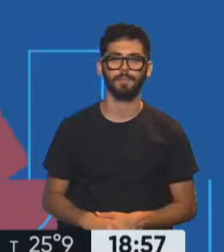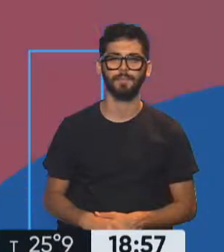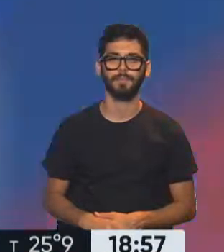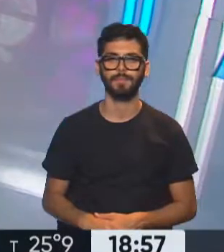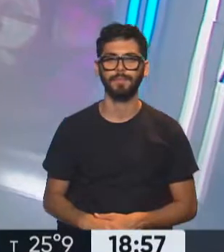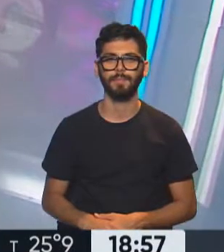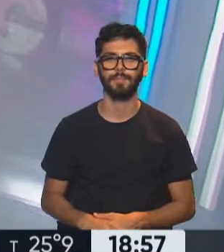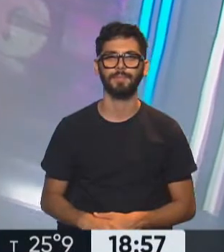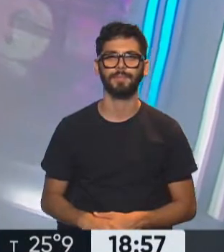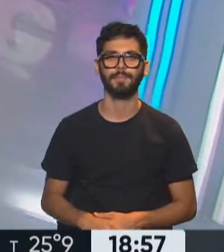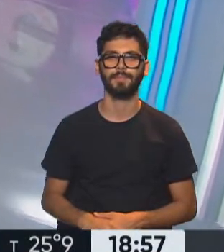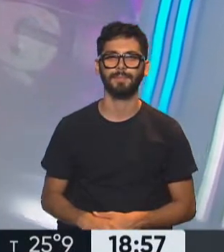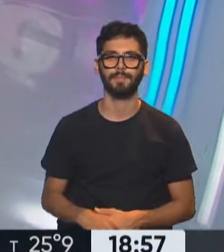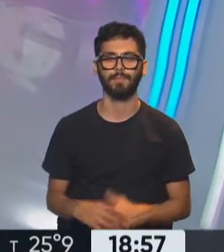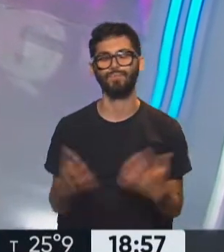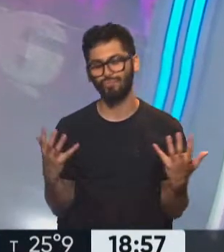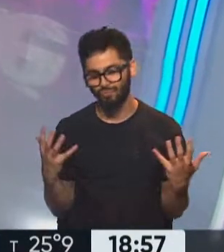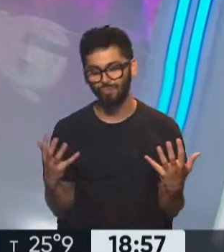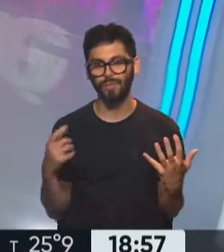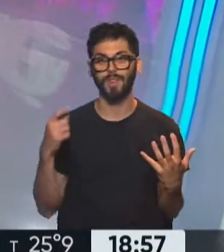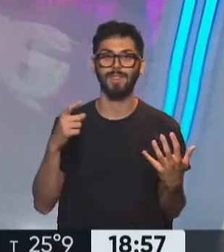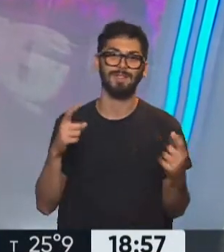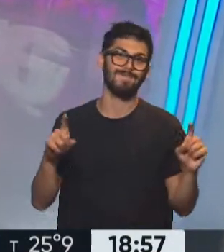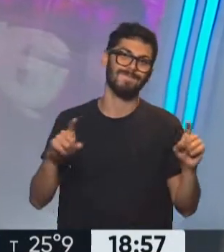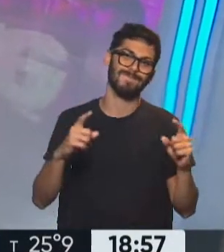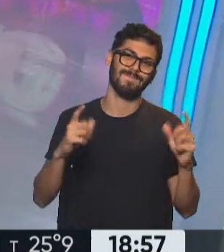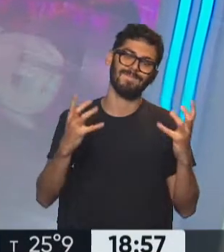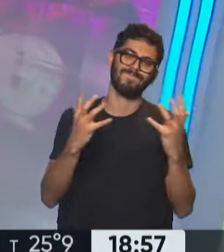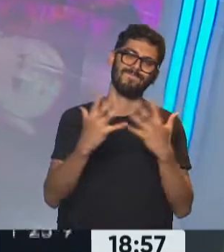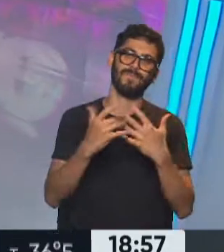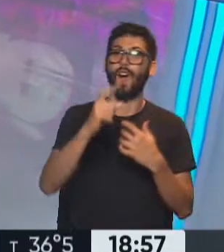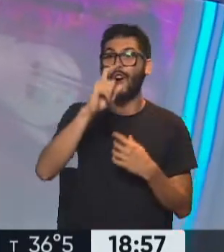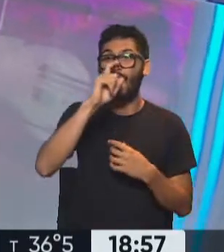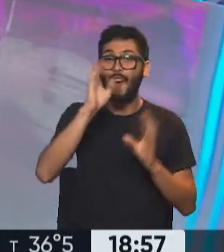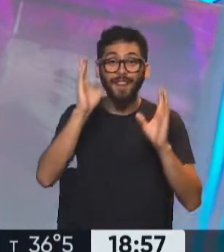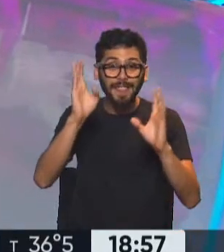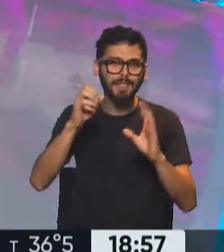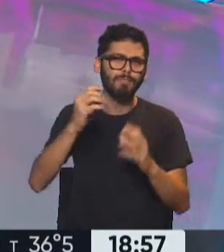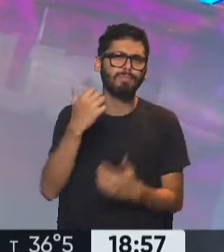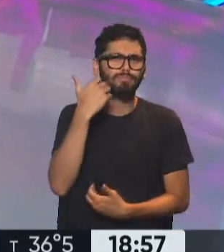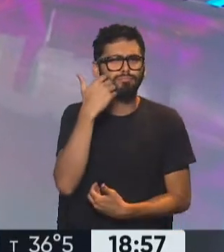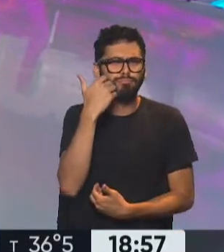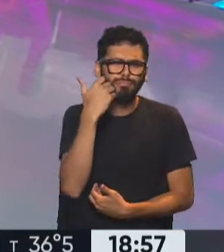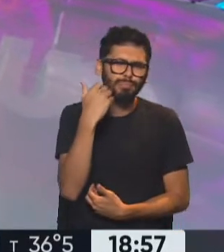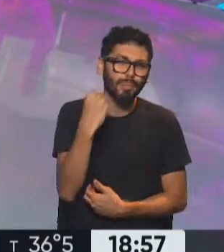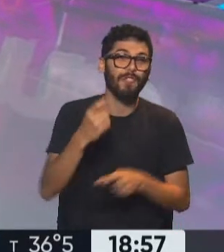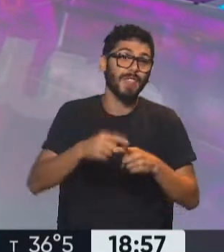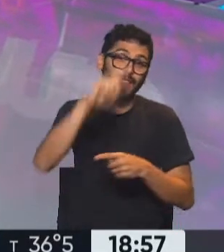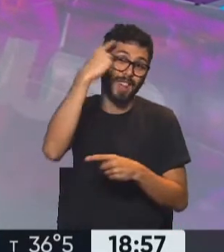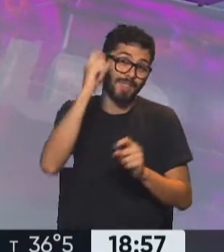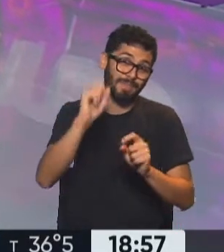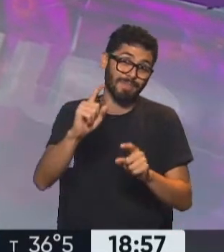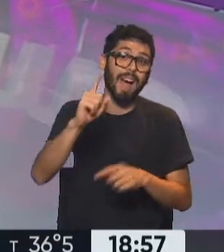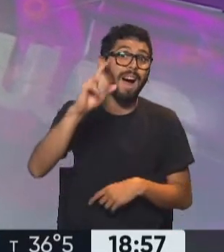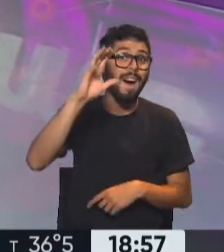noche, amigo. Y claro que sí, con esta cortina no podía ser menos. Corrientes a puro chamamé con su fiesta nacional. Recordemos que faltan